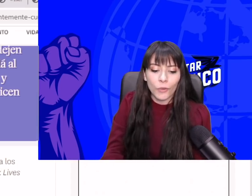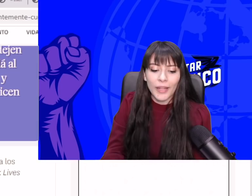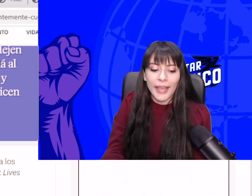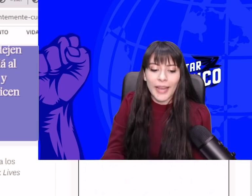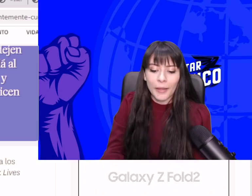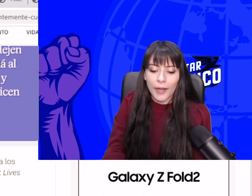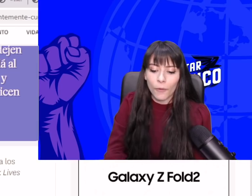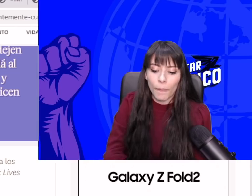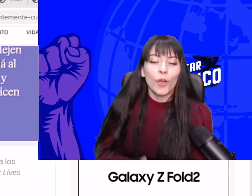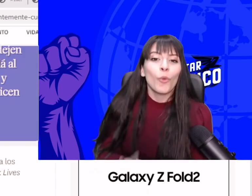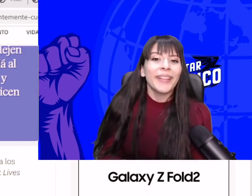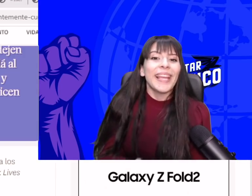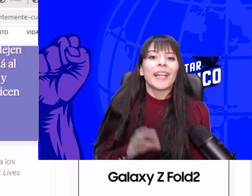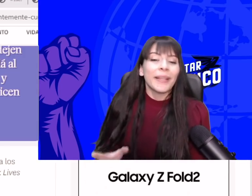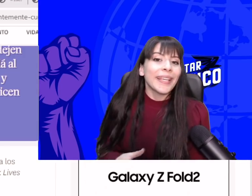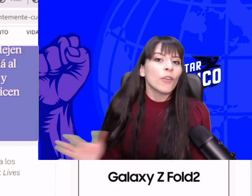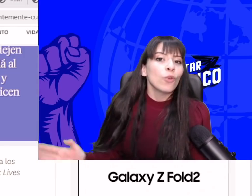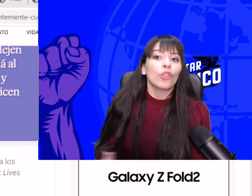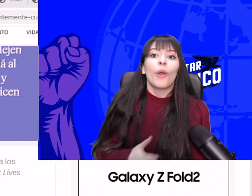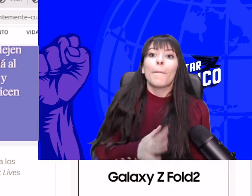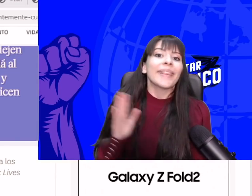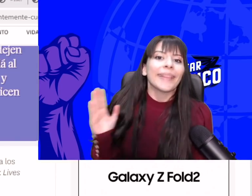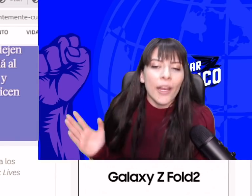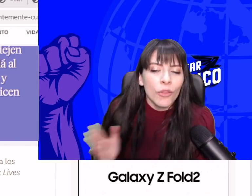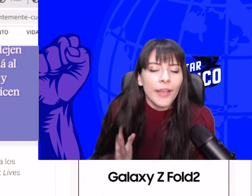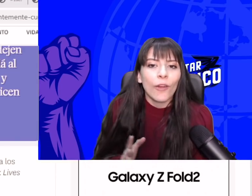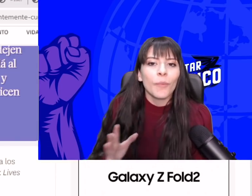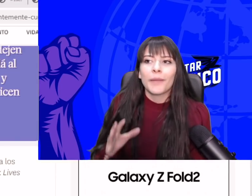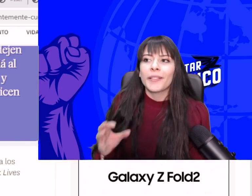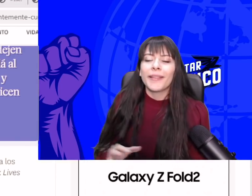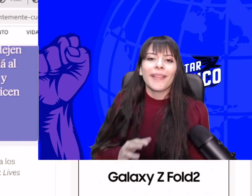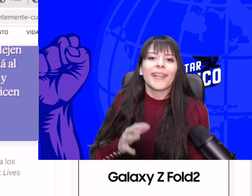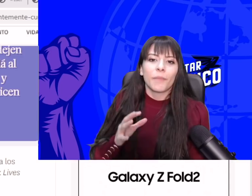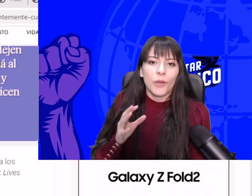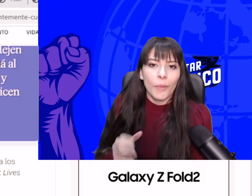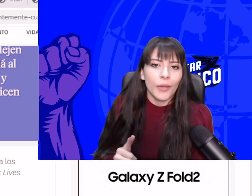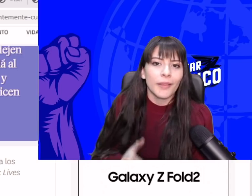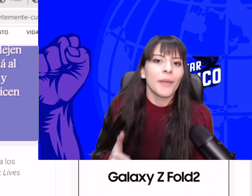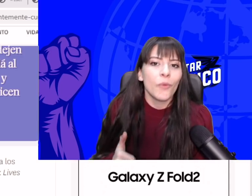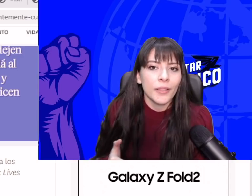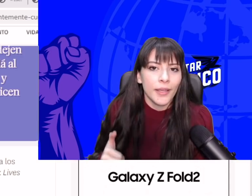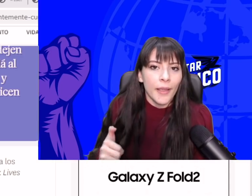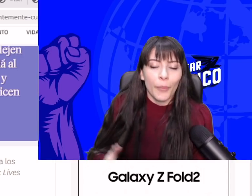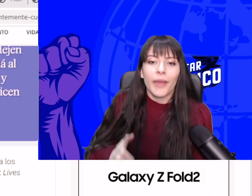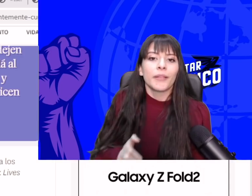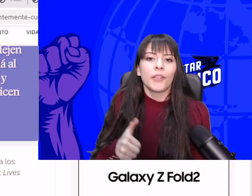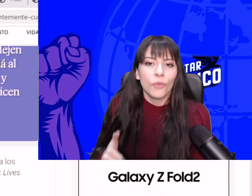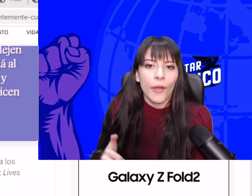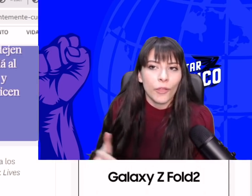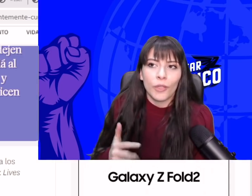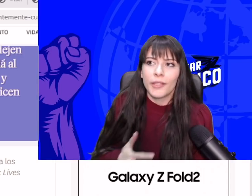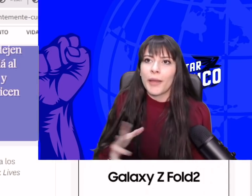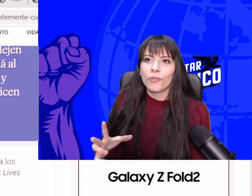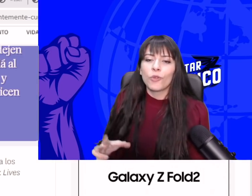Matter durante el verano Preocupante y alarmante que ningún otro mandatario diga algo más que el presidente Andrés Manuel porque el tema no es que pueda haber